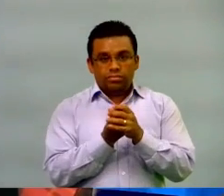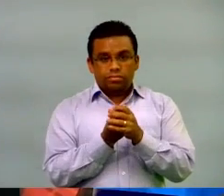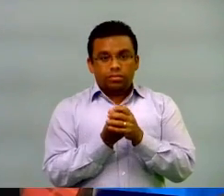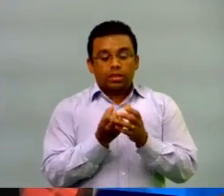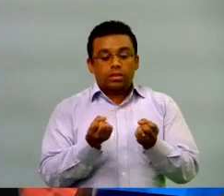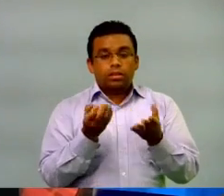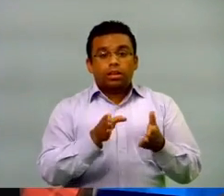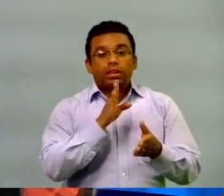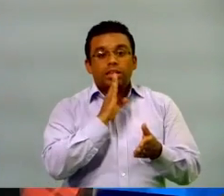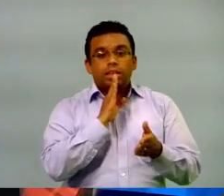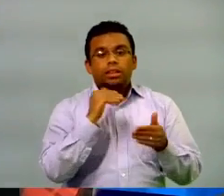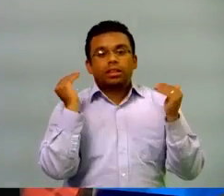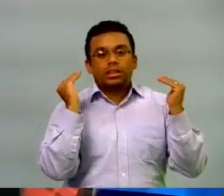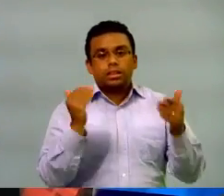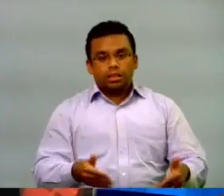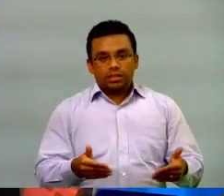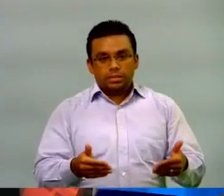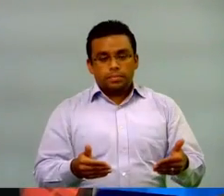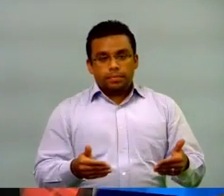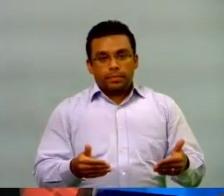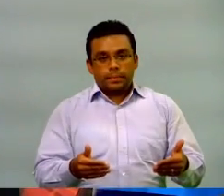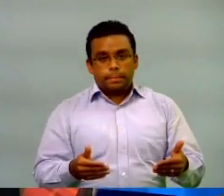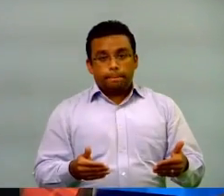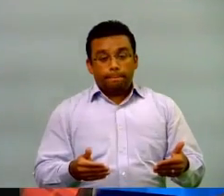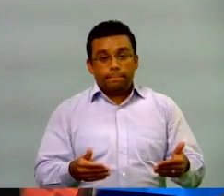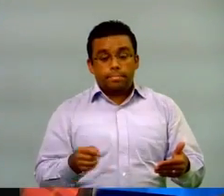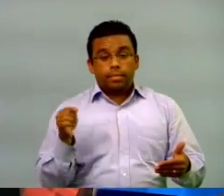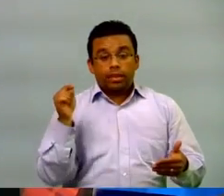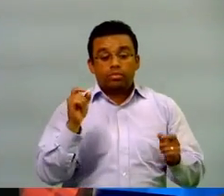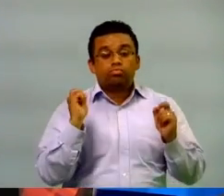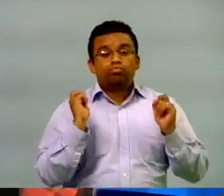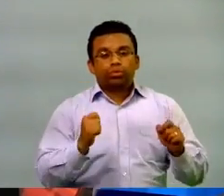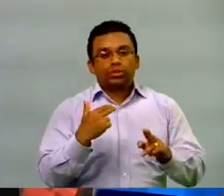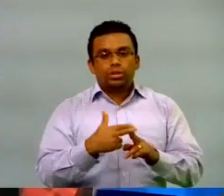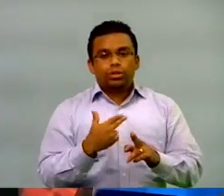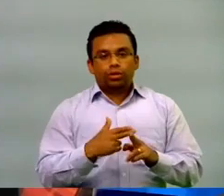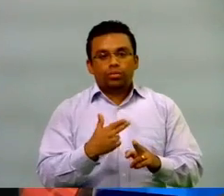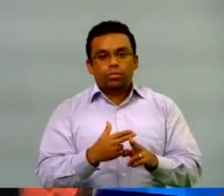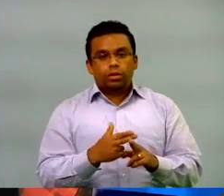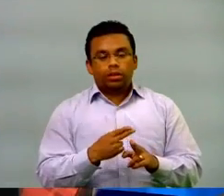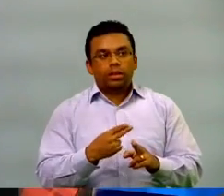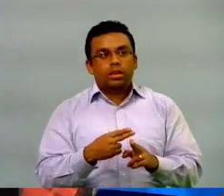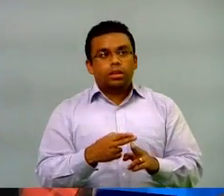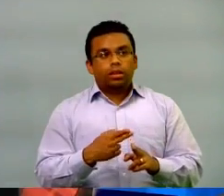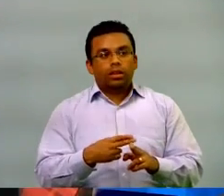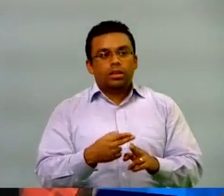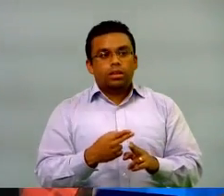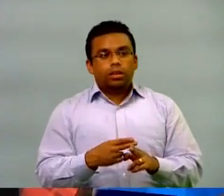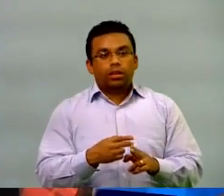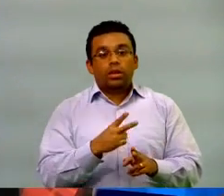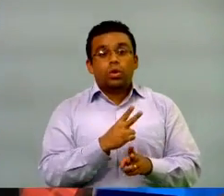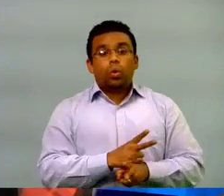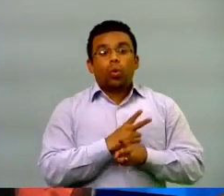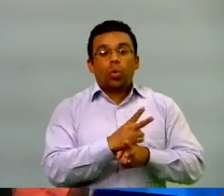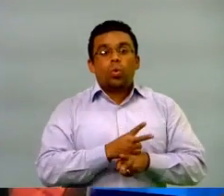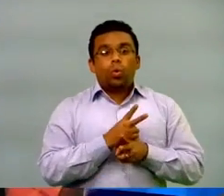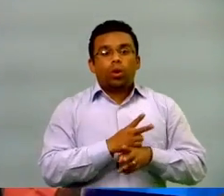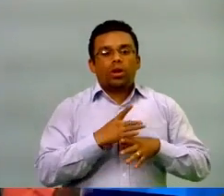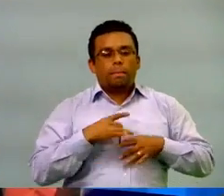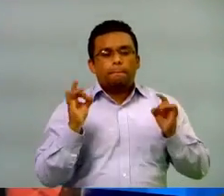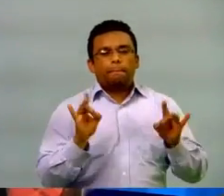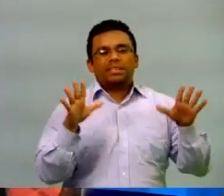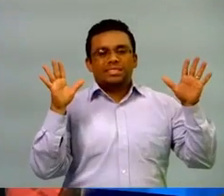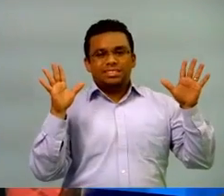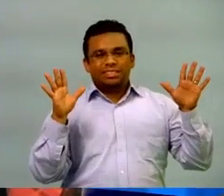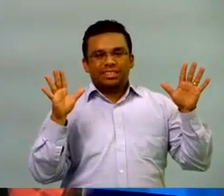los discapacitados. Ellos lo denominaron cuidado con la pesca en las redes, pero